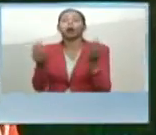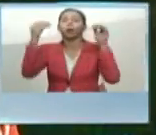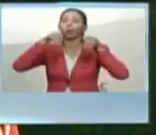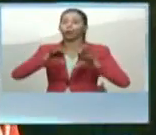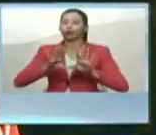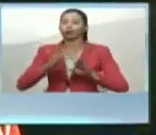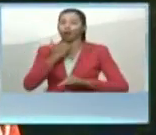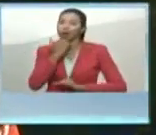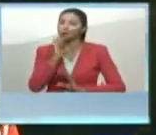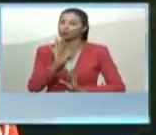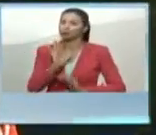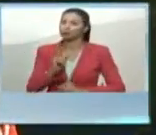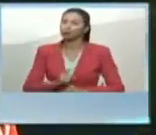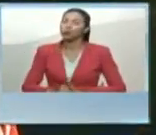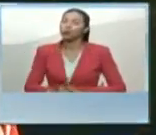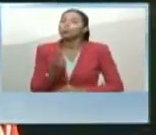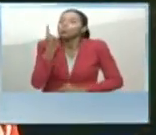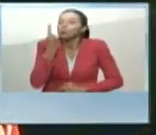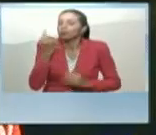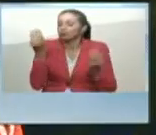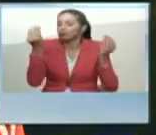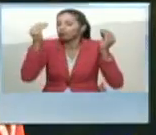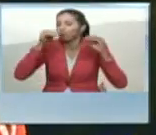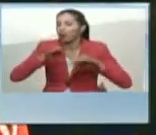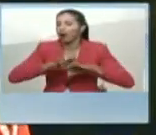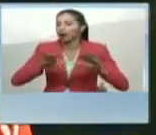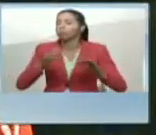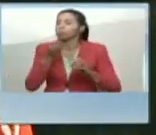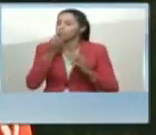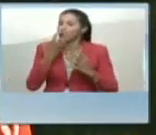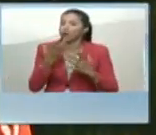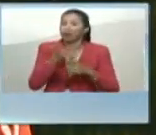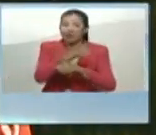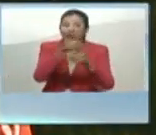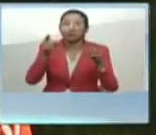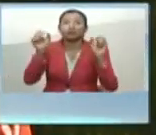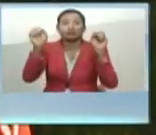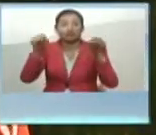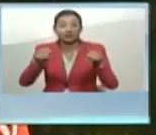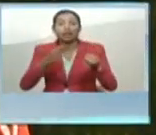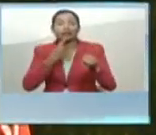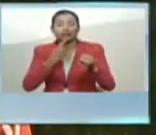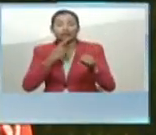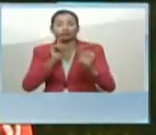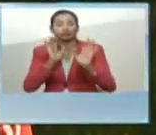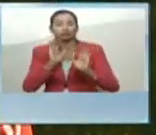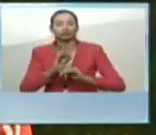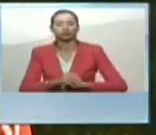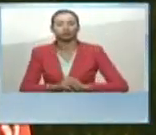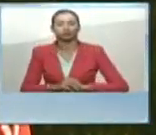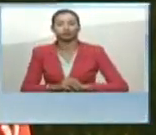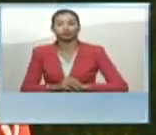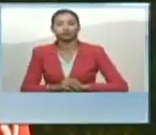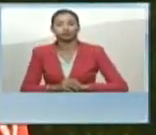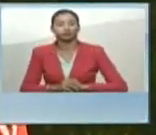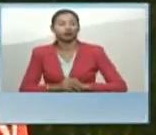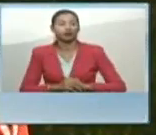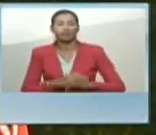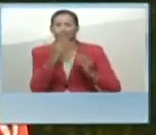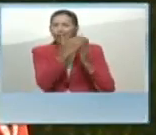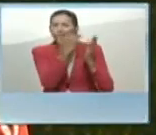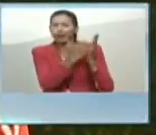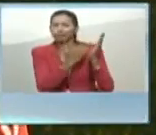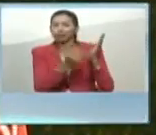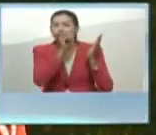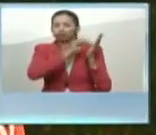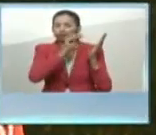beneficiosa, buena, donde ellos garanticen todos los pasos. La firmamos, se levantó el